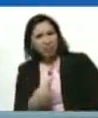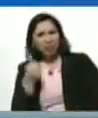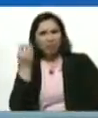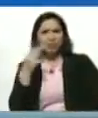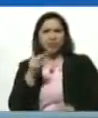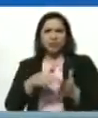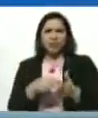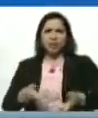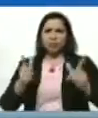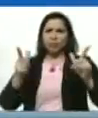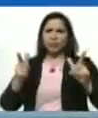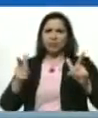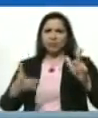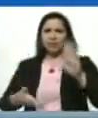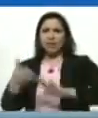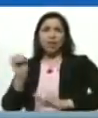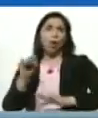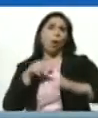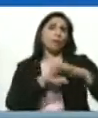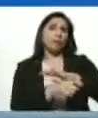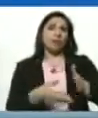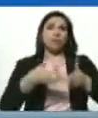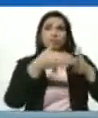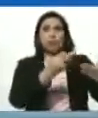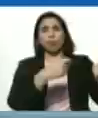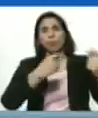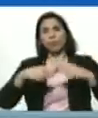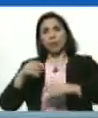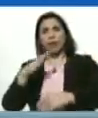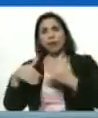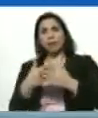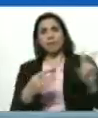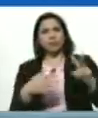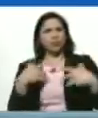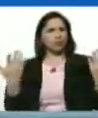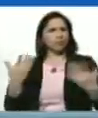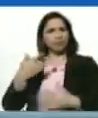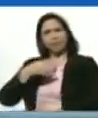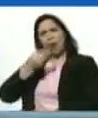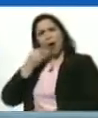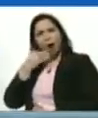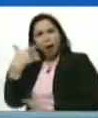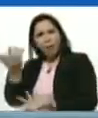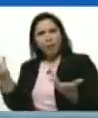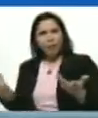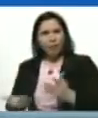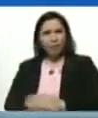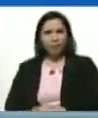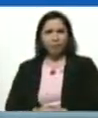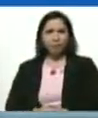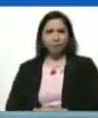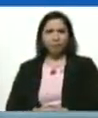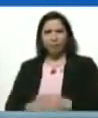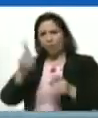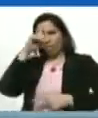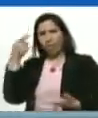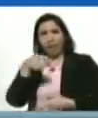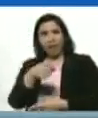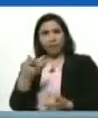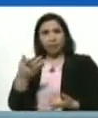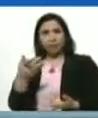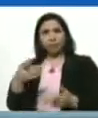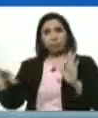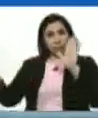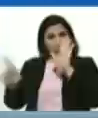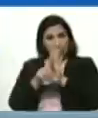la salida o entrada de buques comerciales al país ridículo imbécil e ilegal y forma parte de las